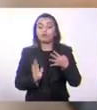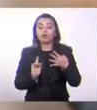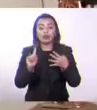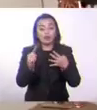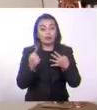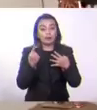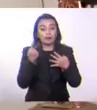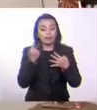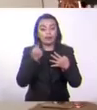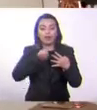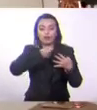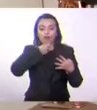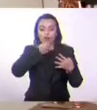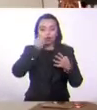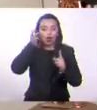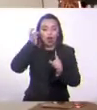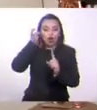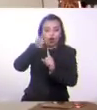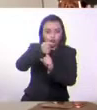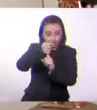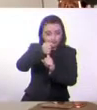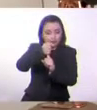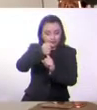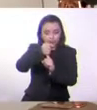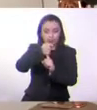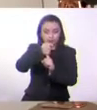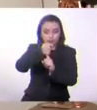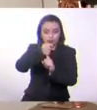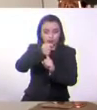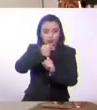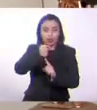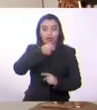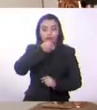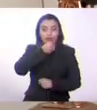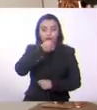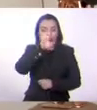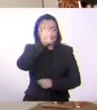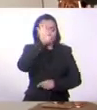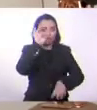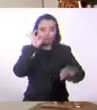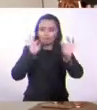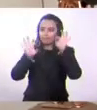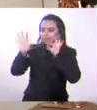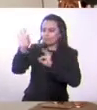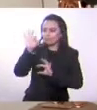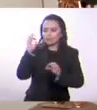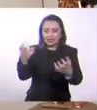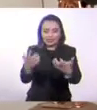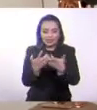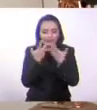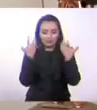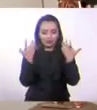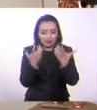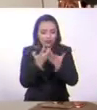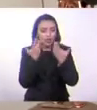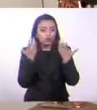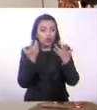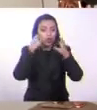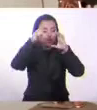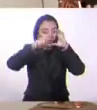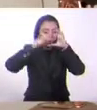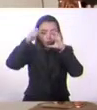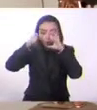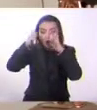recopilada a través de una investigación documental o bibliográfica. Además, el lenguaje que utiliza es claro y